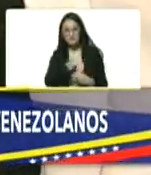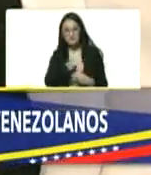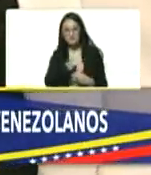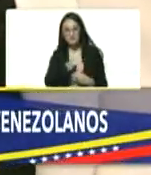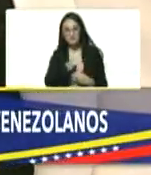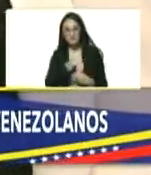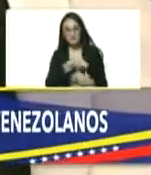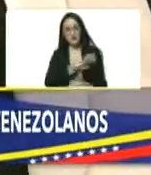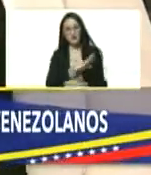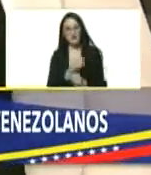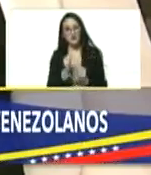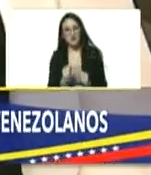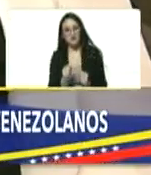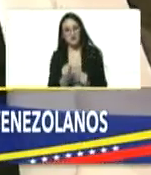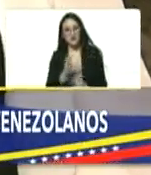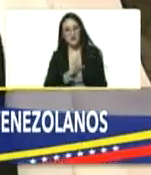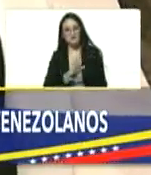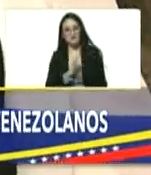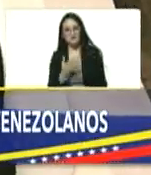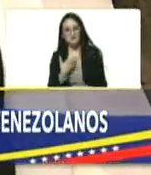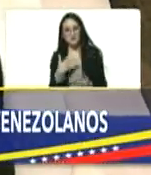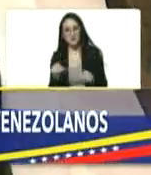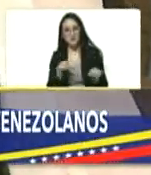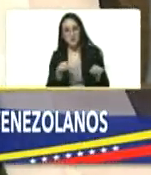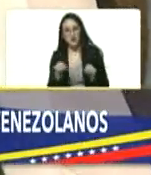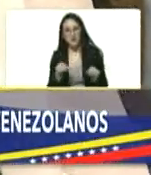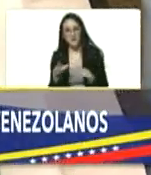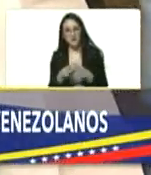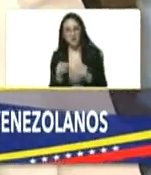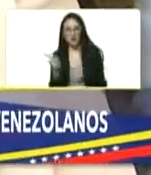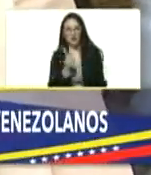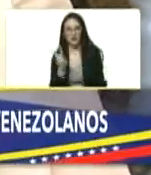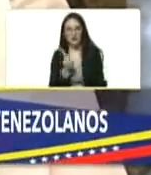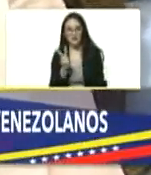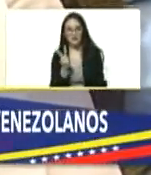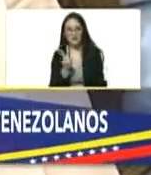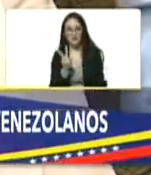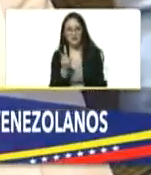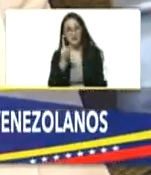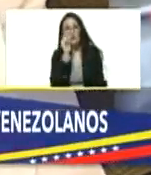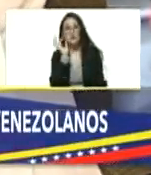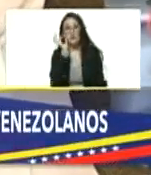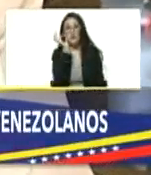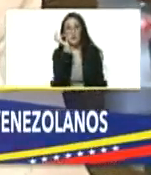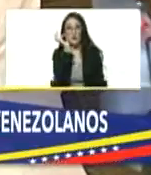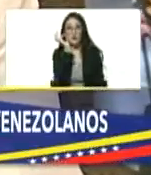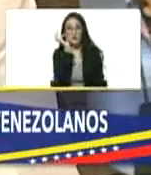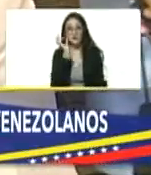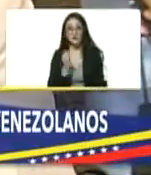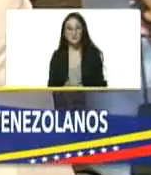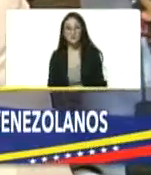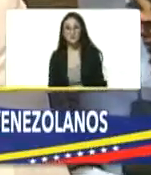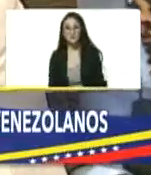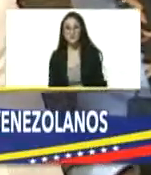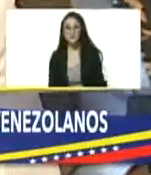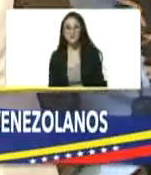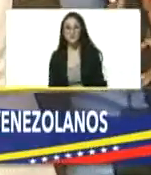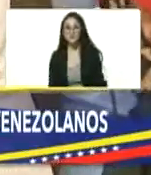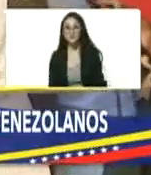a la fuerza apasionada que nos mueve a los venezolanos y a las venezolanas.